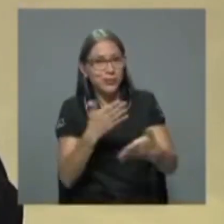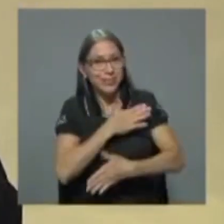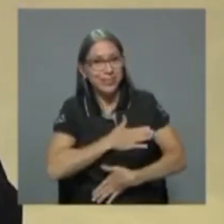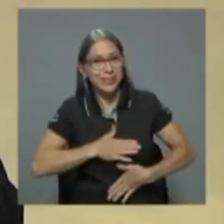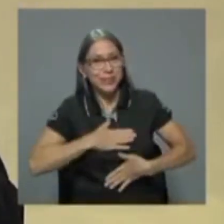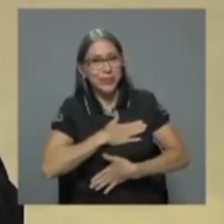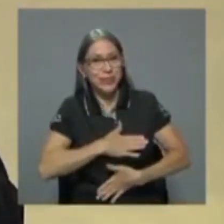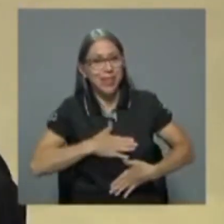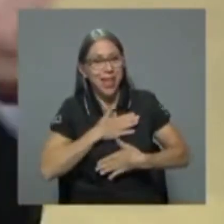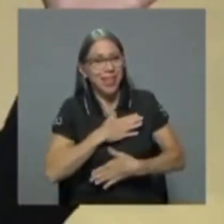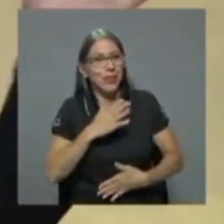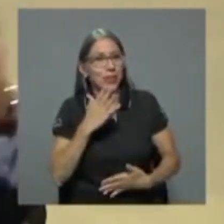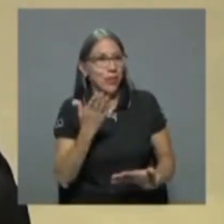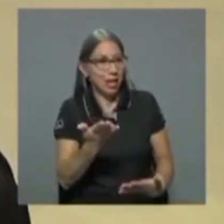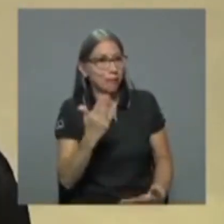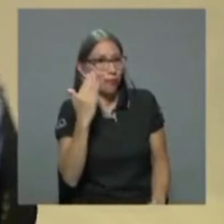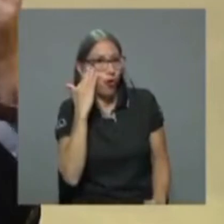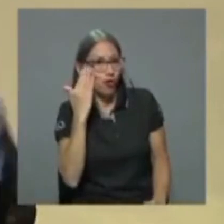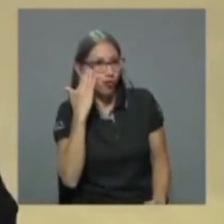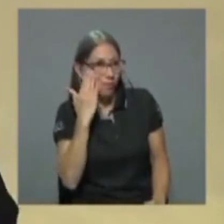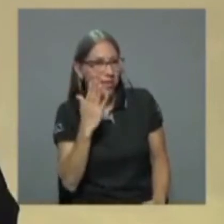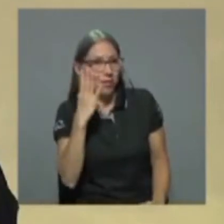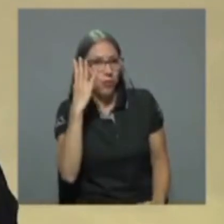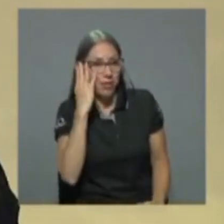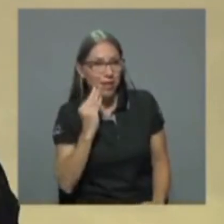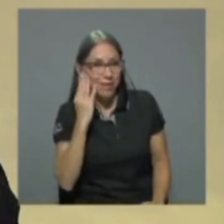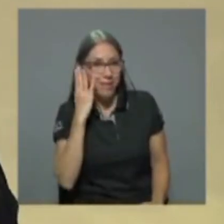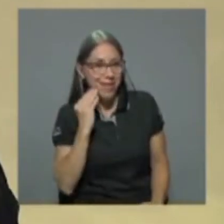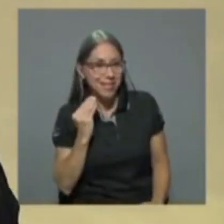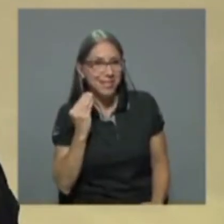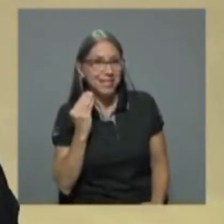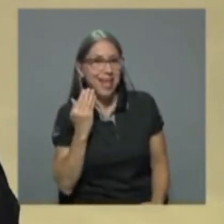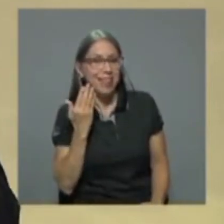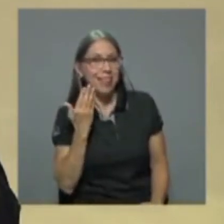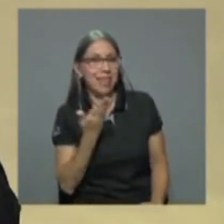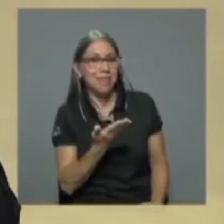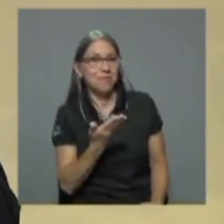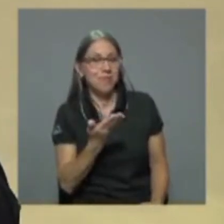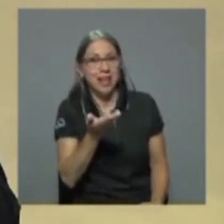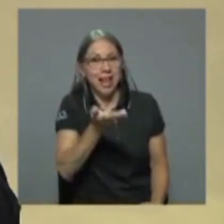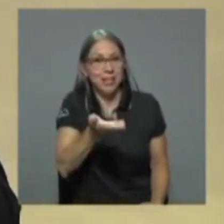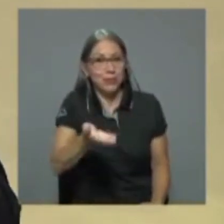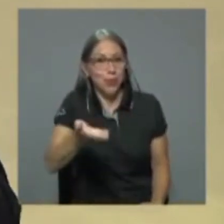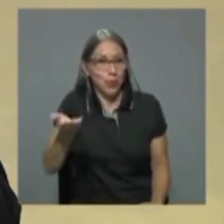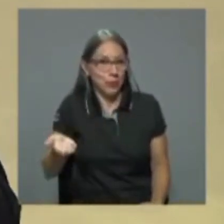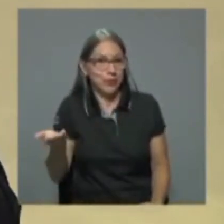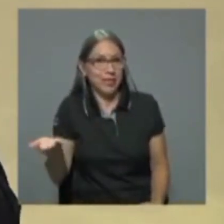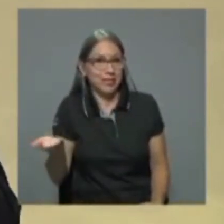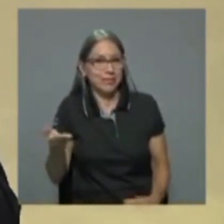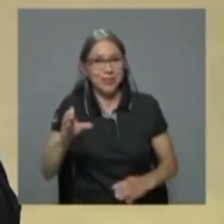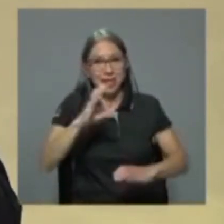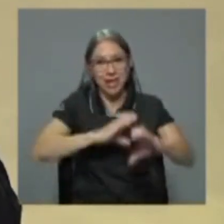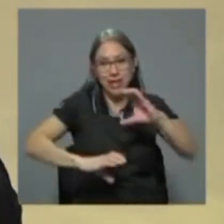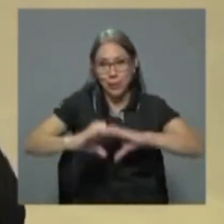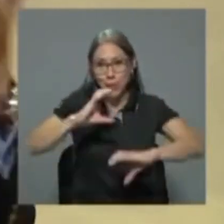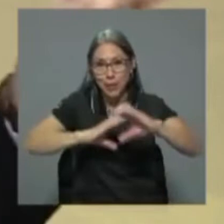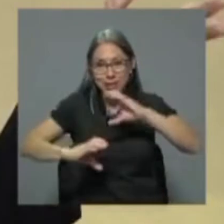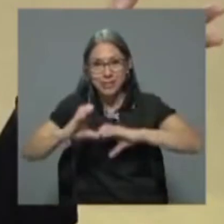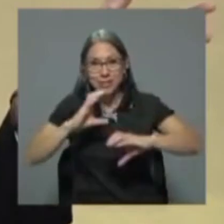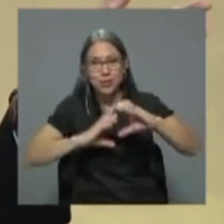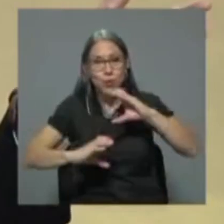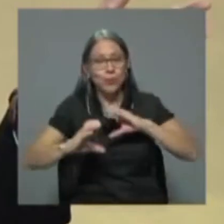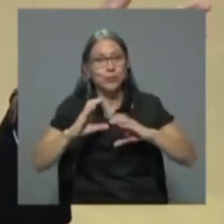disfrutando de del conocimiento y de la vivencia de las cosas que el comercio